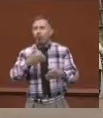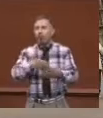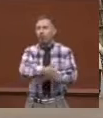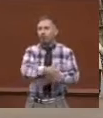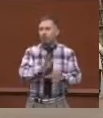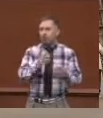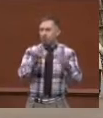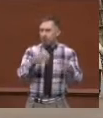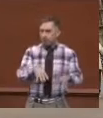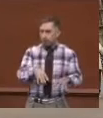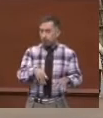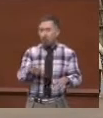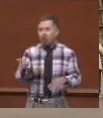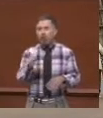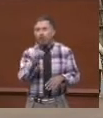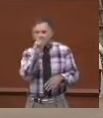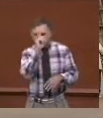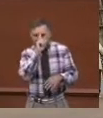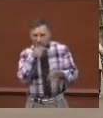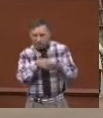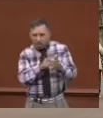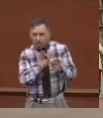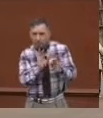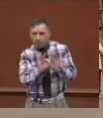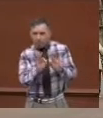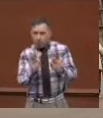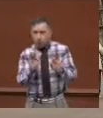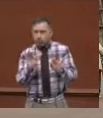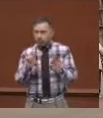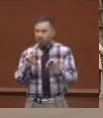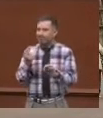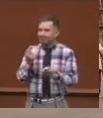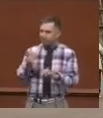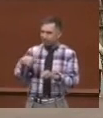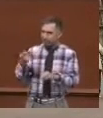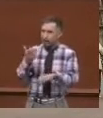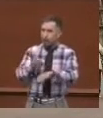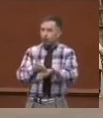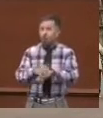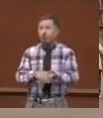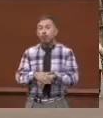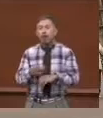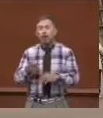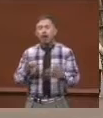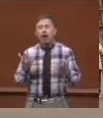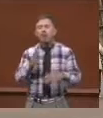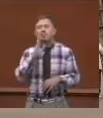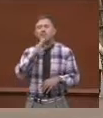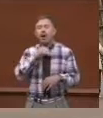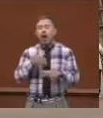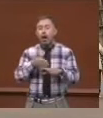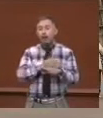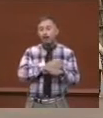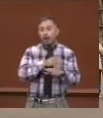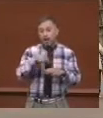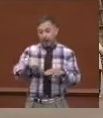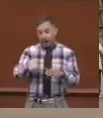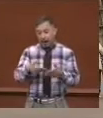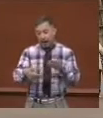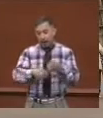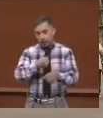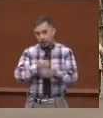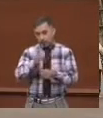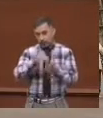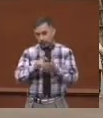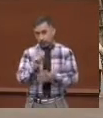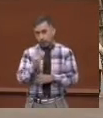efecto disuasivo que las sanciones deben tener. Hay que destacar que la repetición de esta conducta en 2021